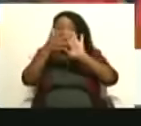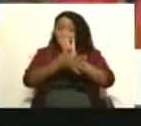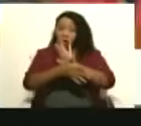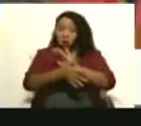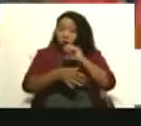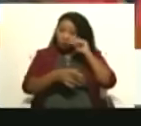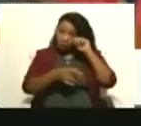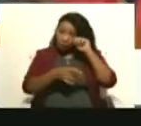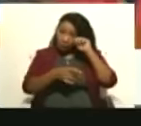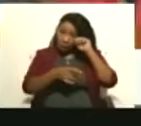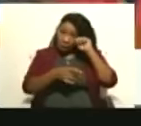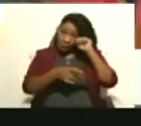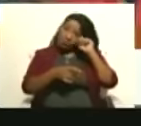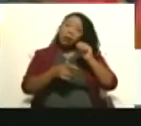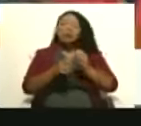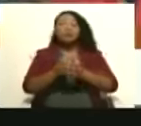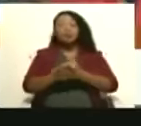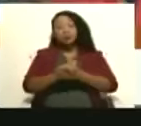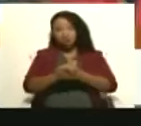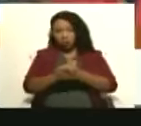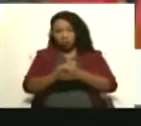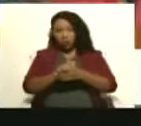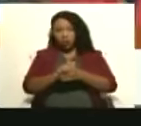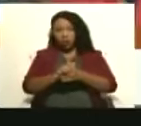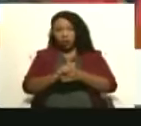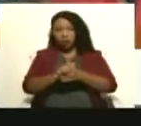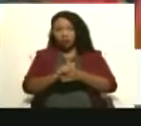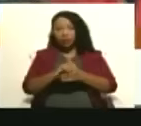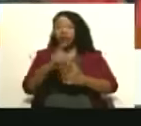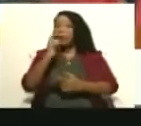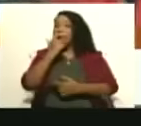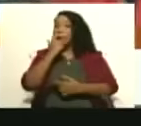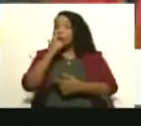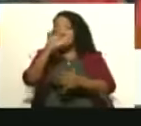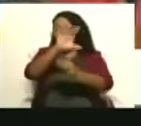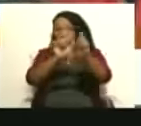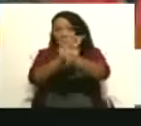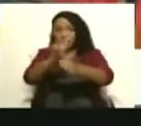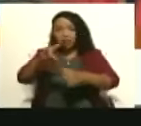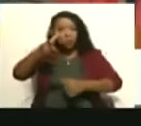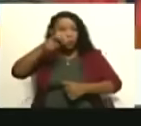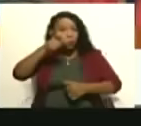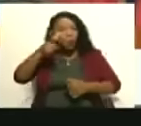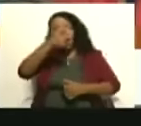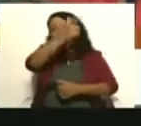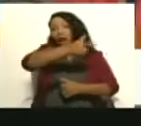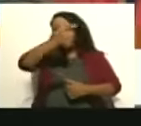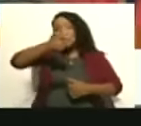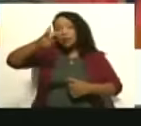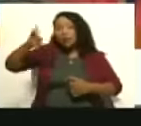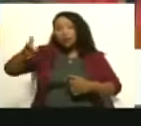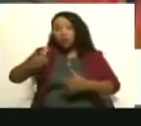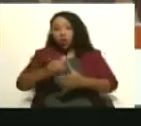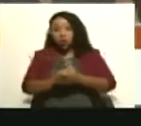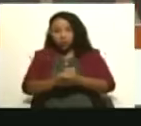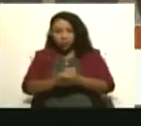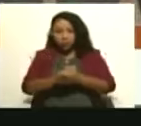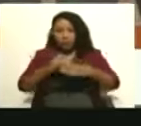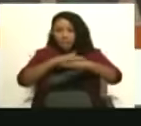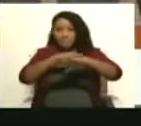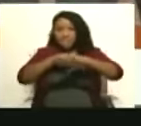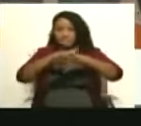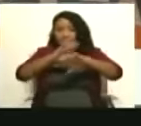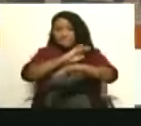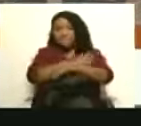Ciudadano almirante en jefe Remigio Ceballos Hichazo, vicepresidente sectorial para la Seguridad Ciudadana y la Paz y ministro del